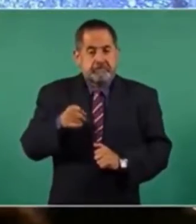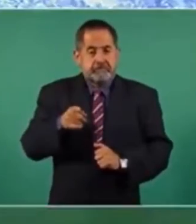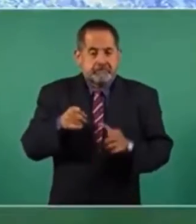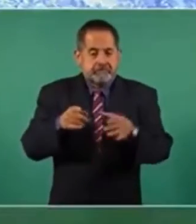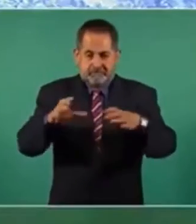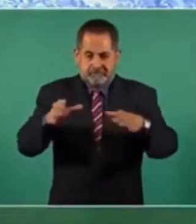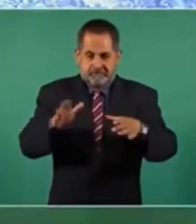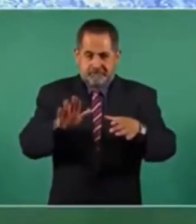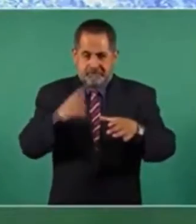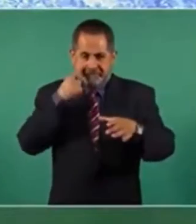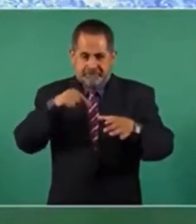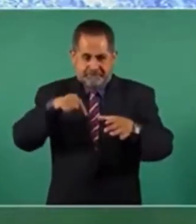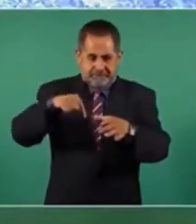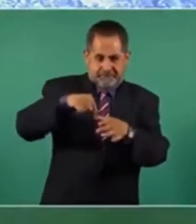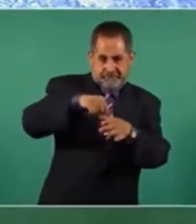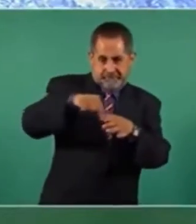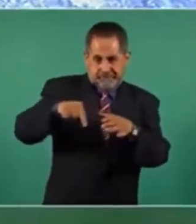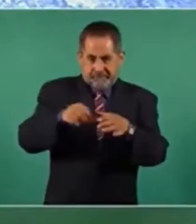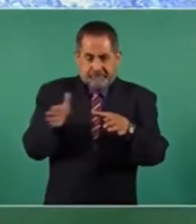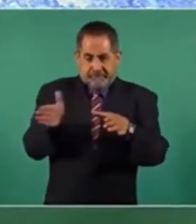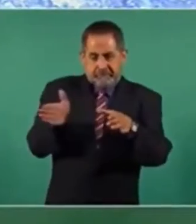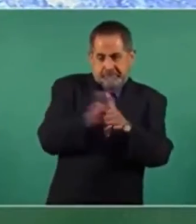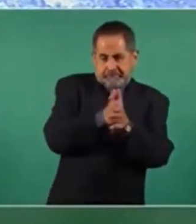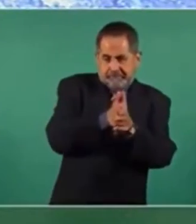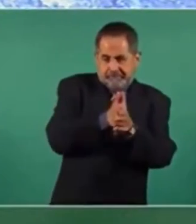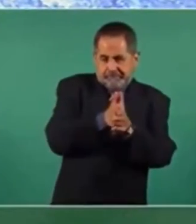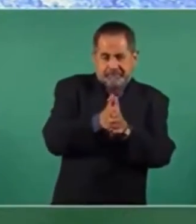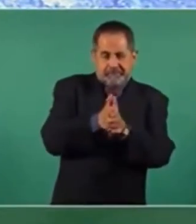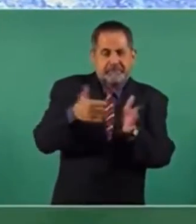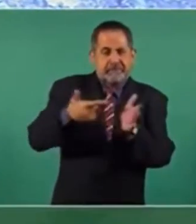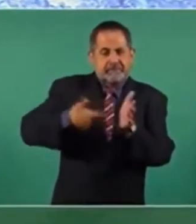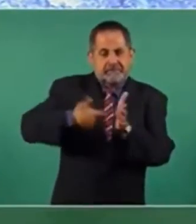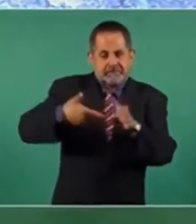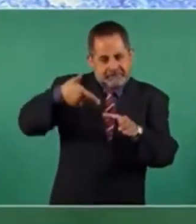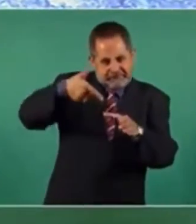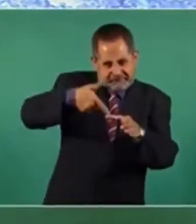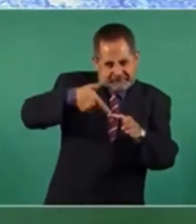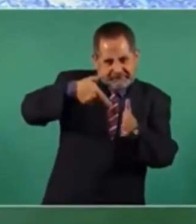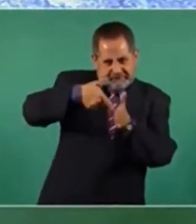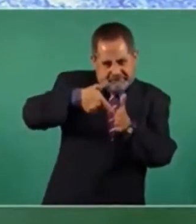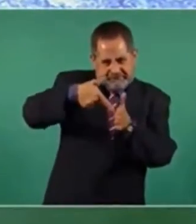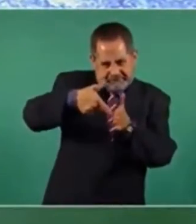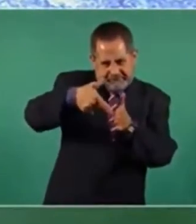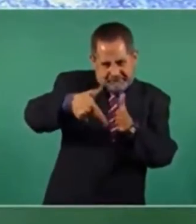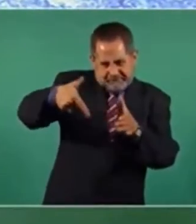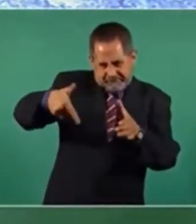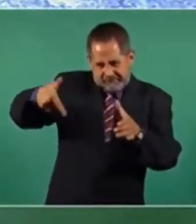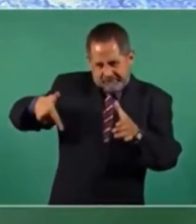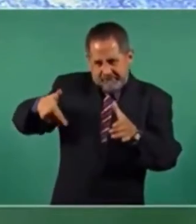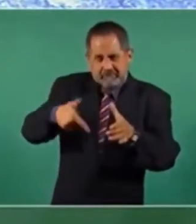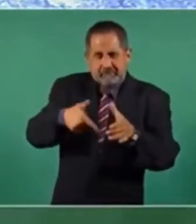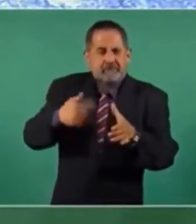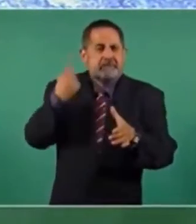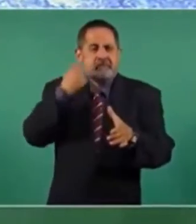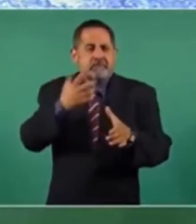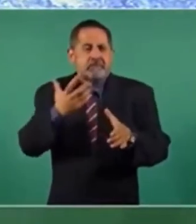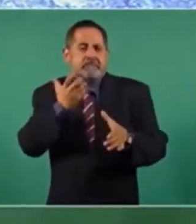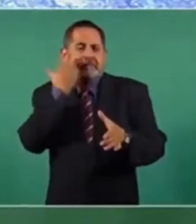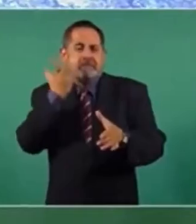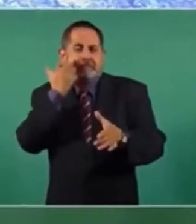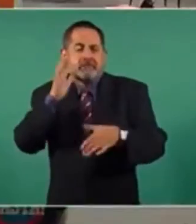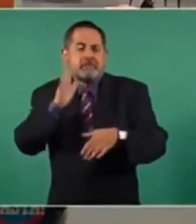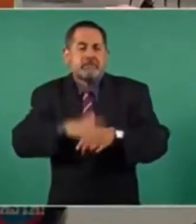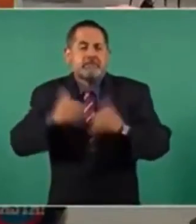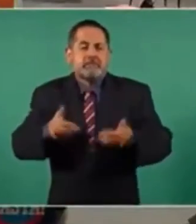soldan una placa metálica con la finalidad no tanto de tapar agujeros, sino de que el cilindro pese más. Ya